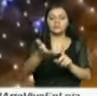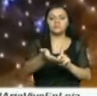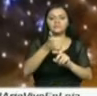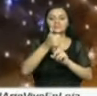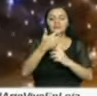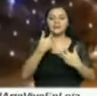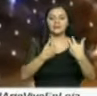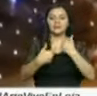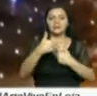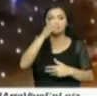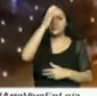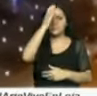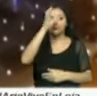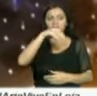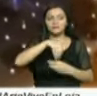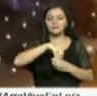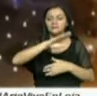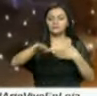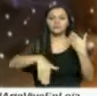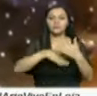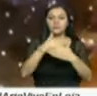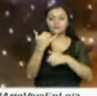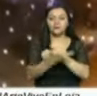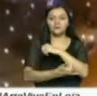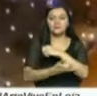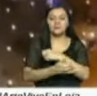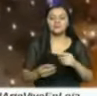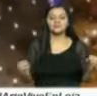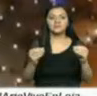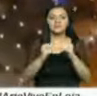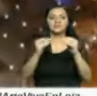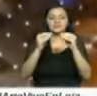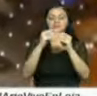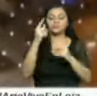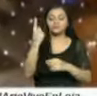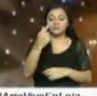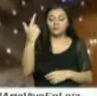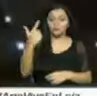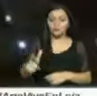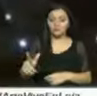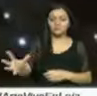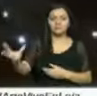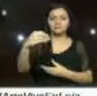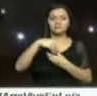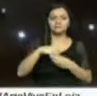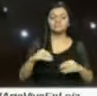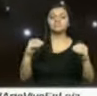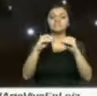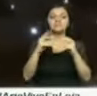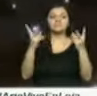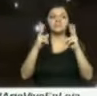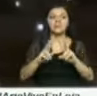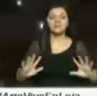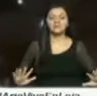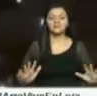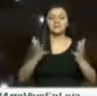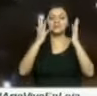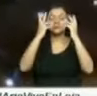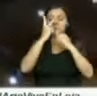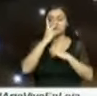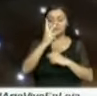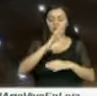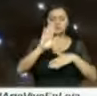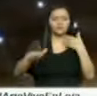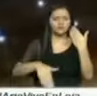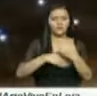arte y de la cultura de todo el país, no solo de Loja. Será además, sobre todo, un festival que tomará con